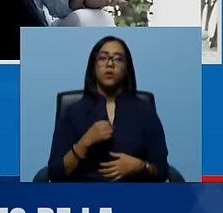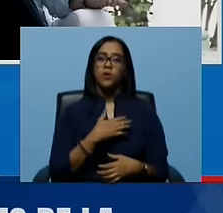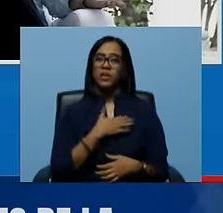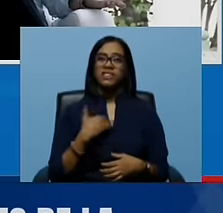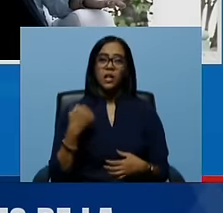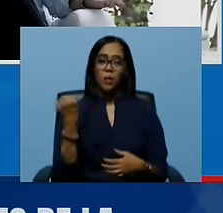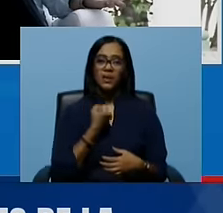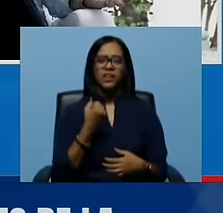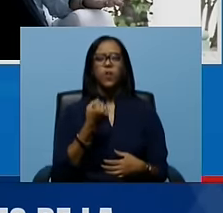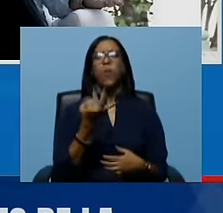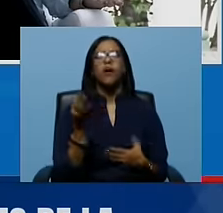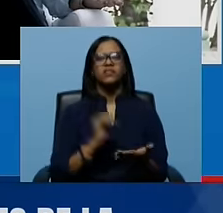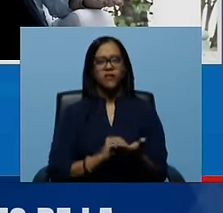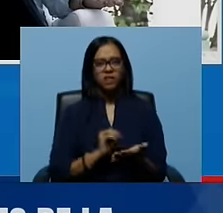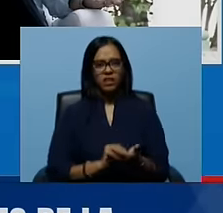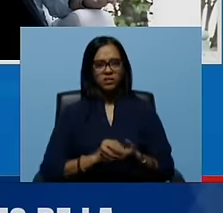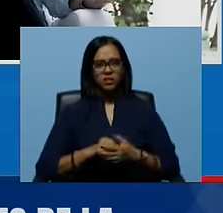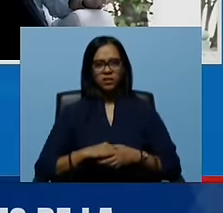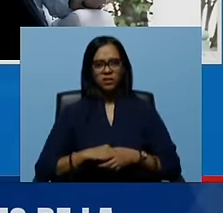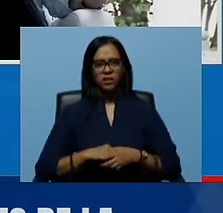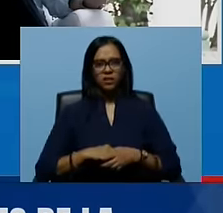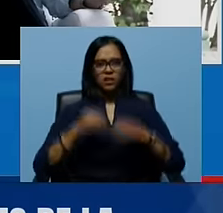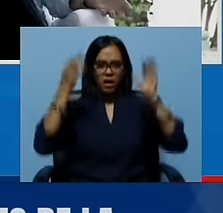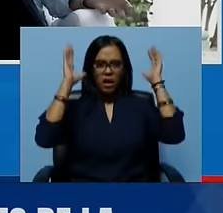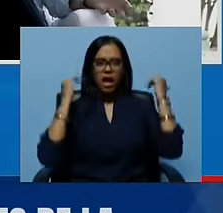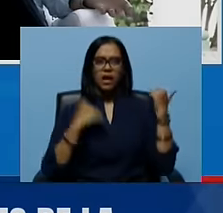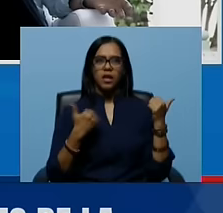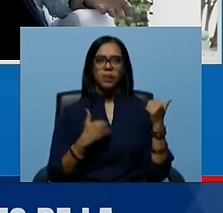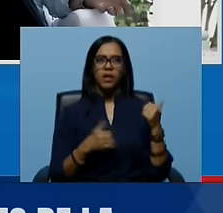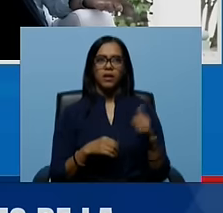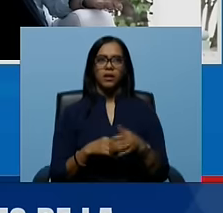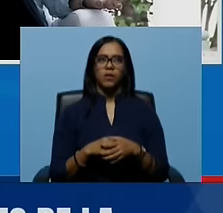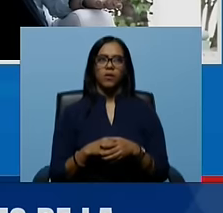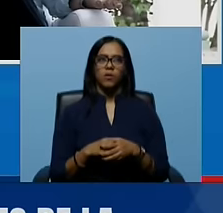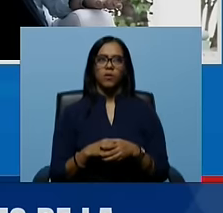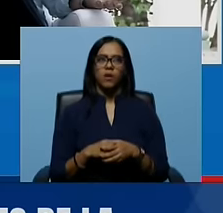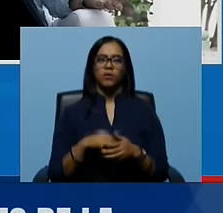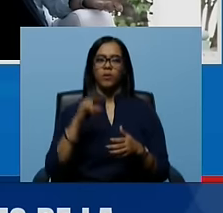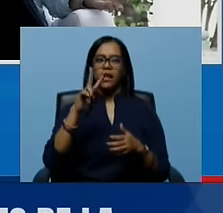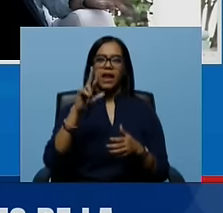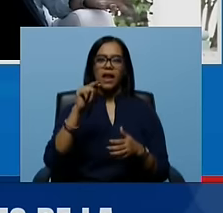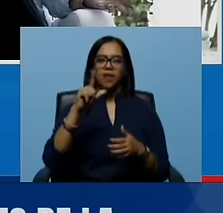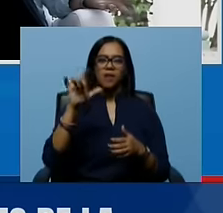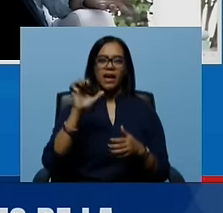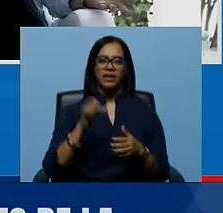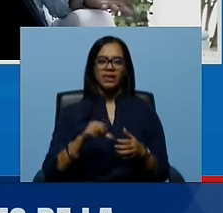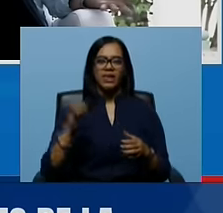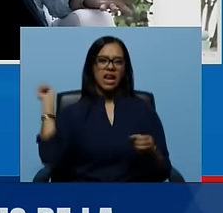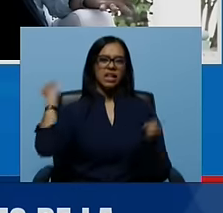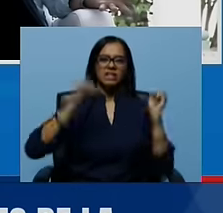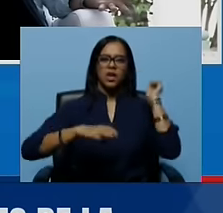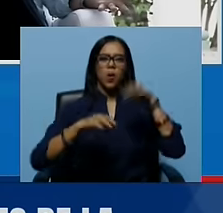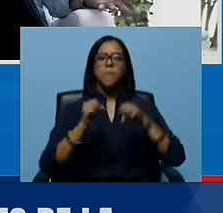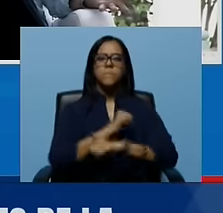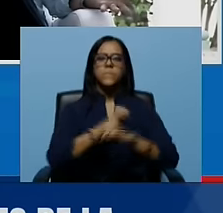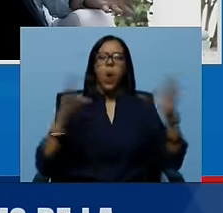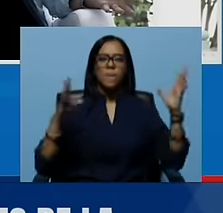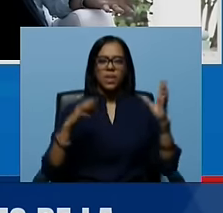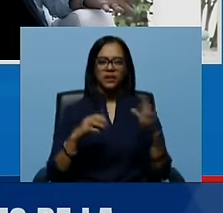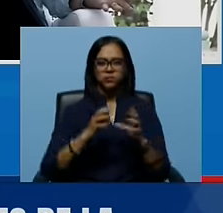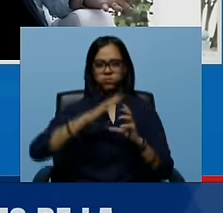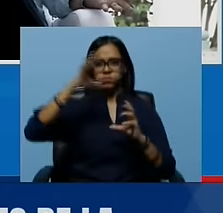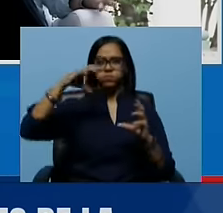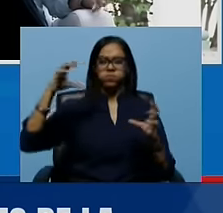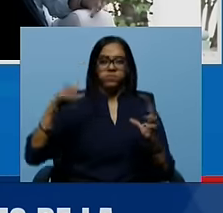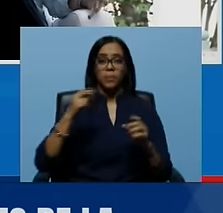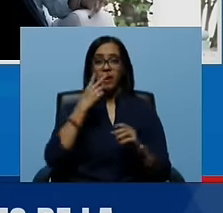veces, Ali? Cuando los allanaron su apartamento ahí en el valle y le lanzaron bombas lacrimógenas para ver